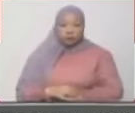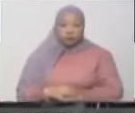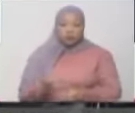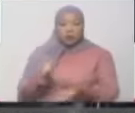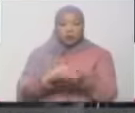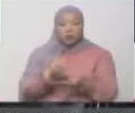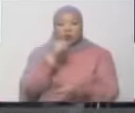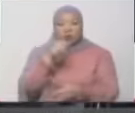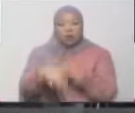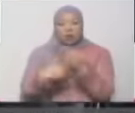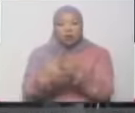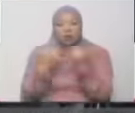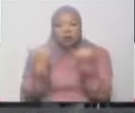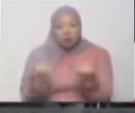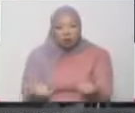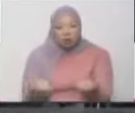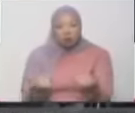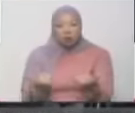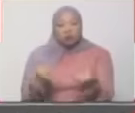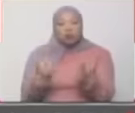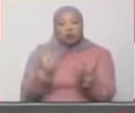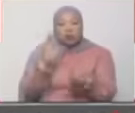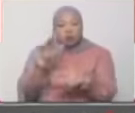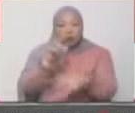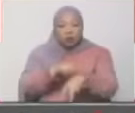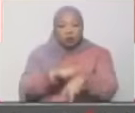reportarme en tiempo real,